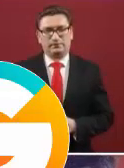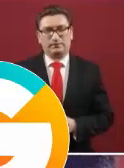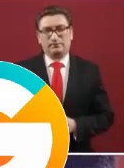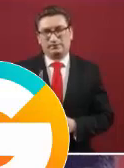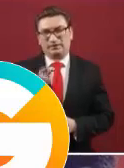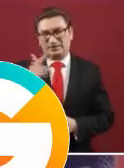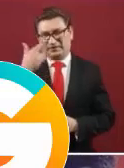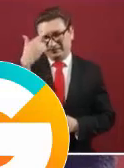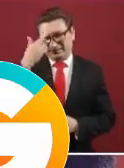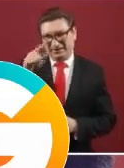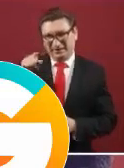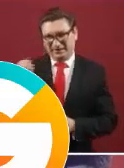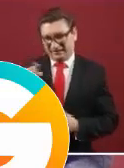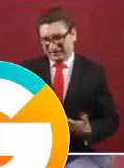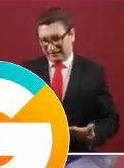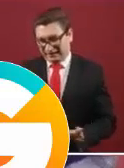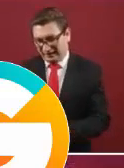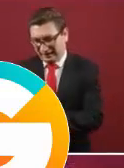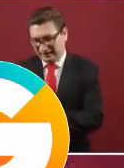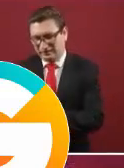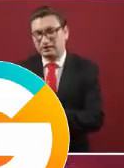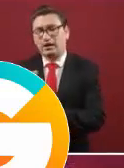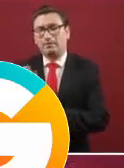Texas pertenecía a Coahuila.